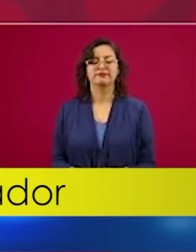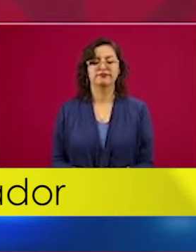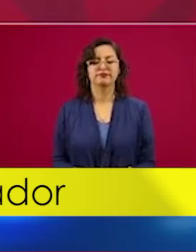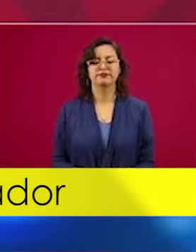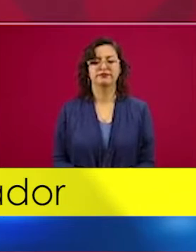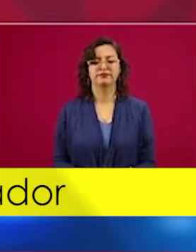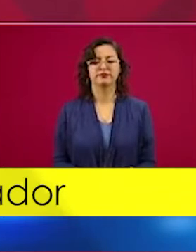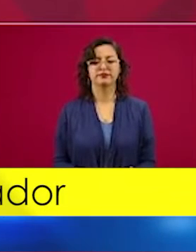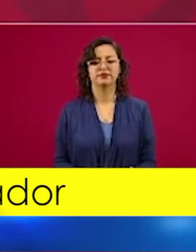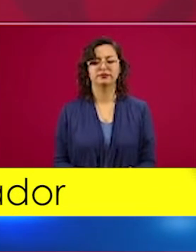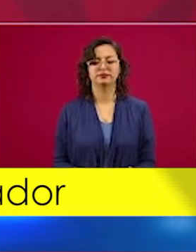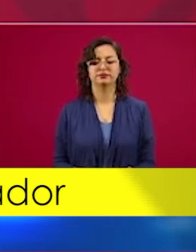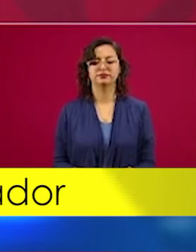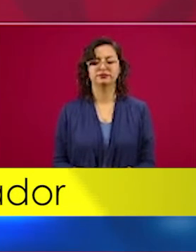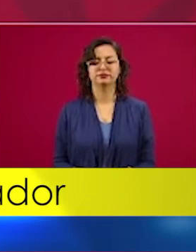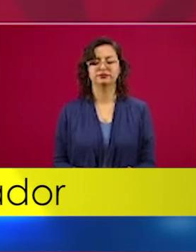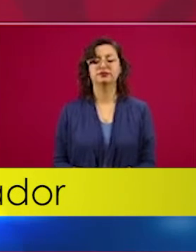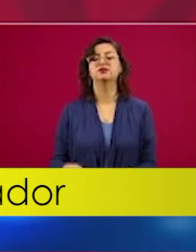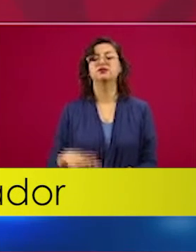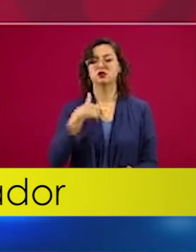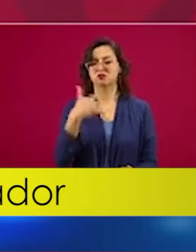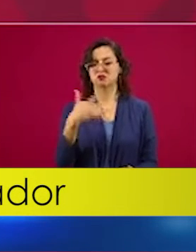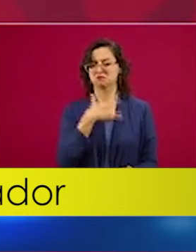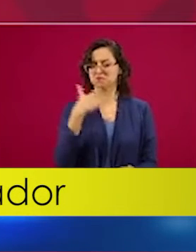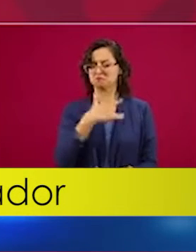Yo estoy seguro,